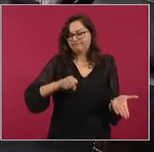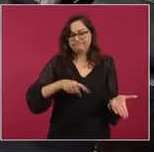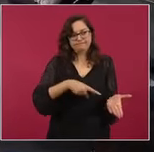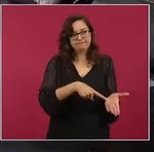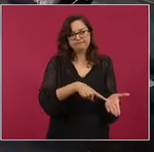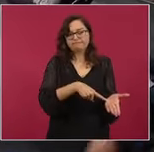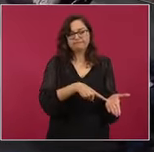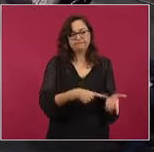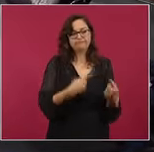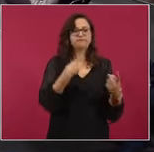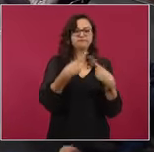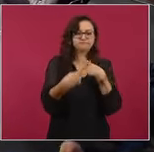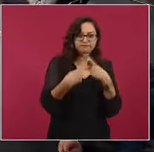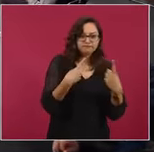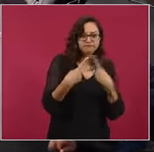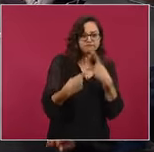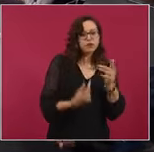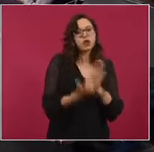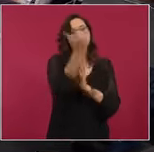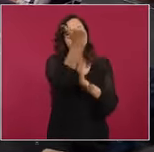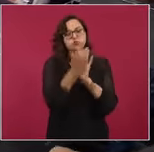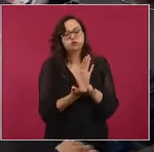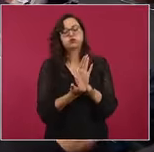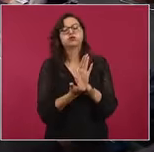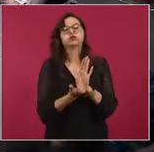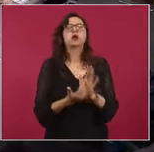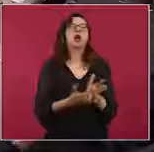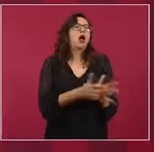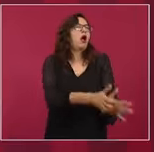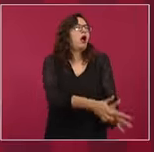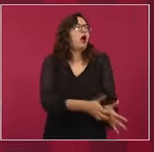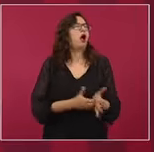concesiones y se logró un ahorro de